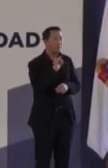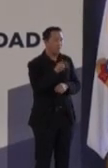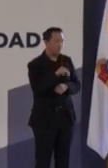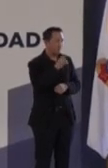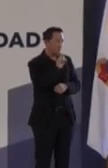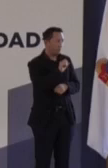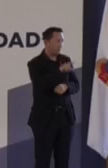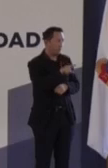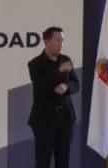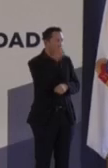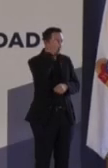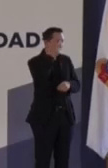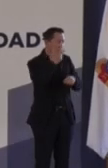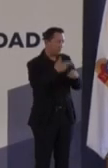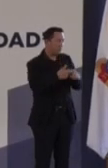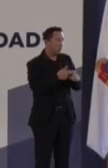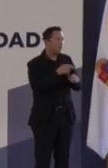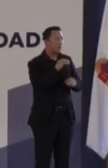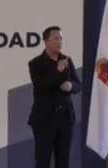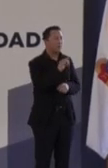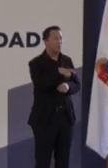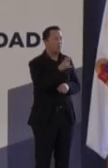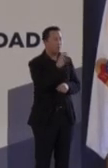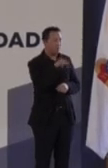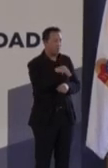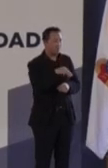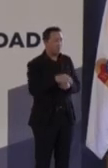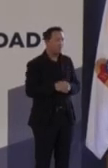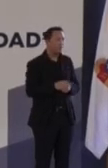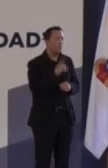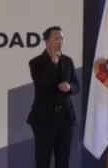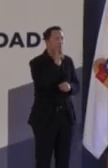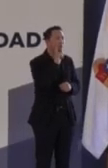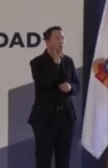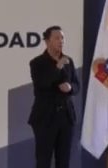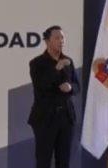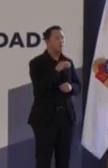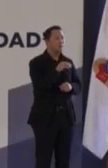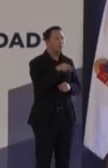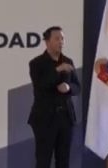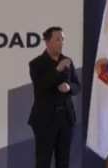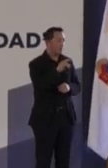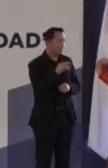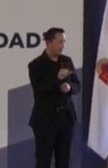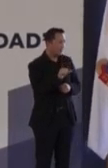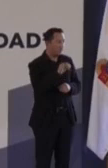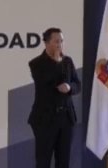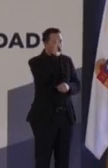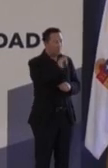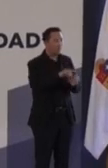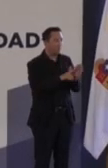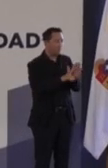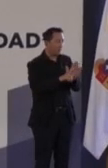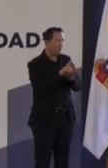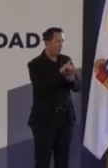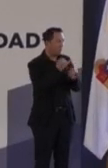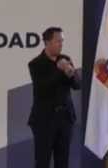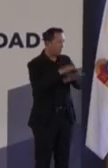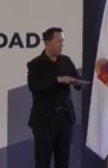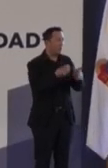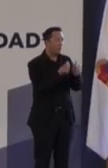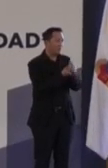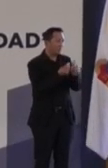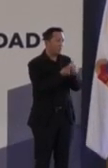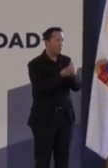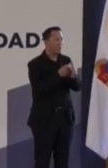Instituto Quintanarroense de la Mujer, a la maestra Ana Bárbara Viera Clarke, jefa del Departamento de Formación y Capacitación